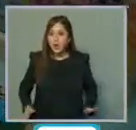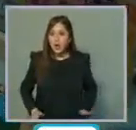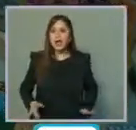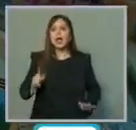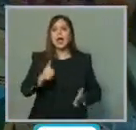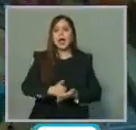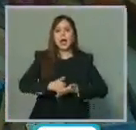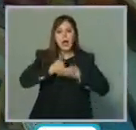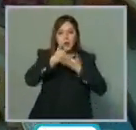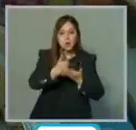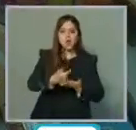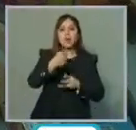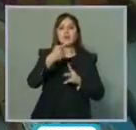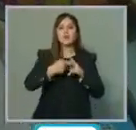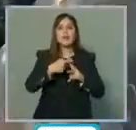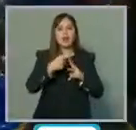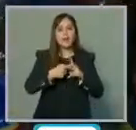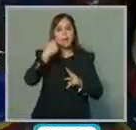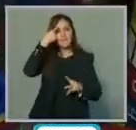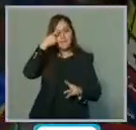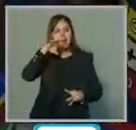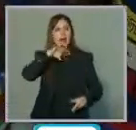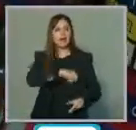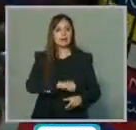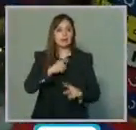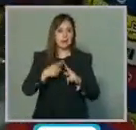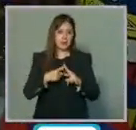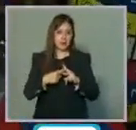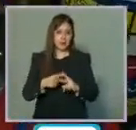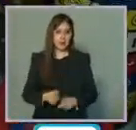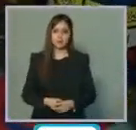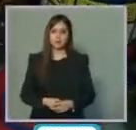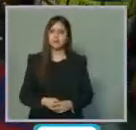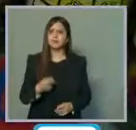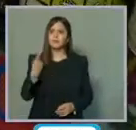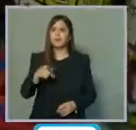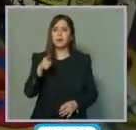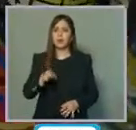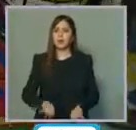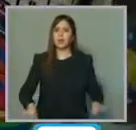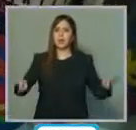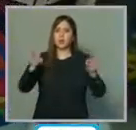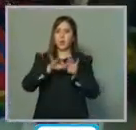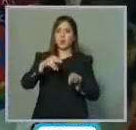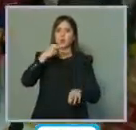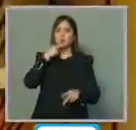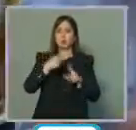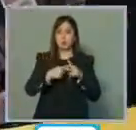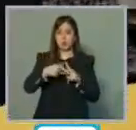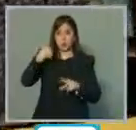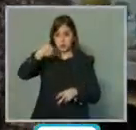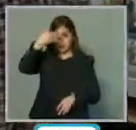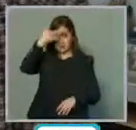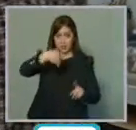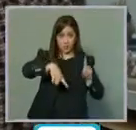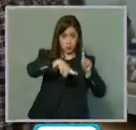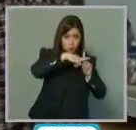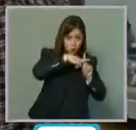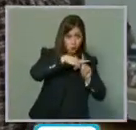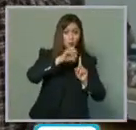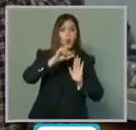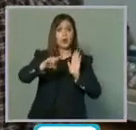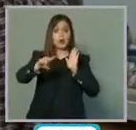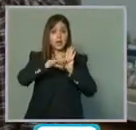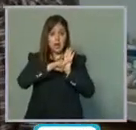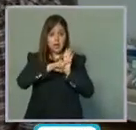una terapia para Claro. que le gusten las matemáticas. Porque al final de cuentas es de utilidad las matemáticas. Si sé sumar y restar y va el niño